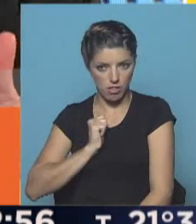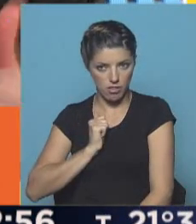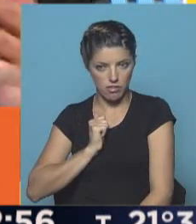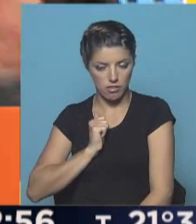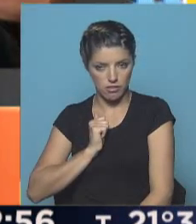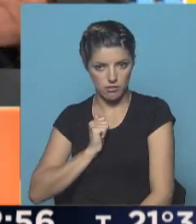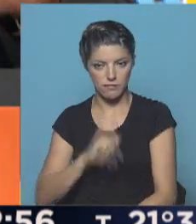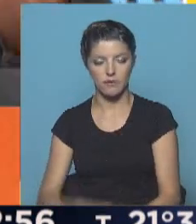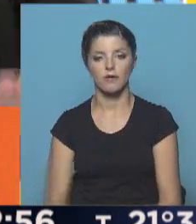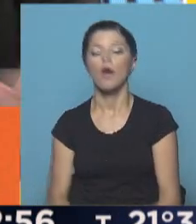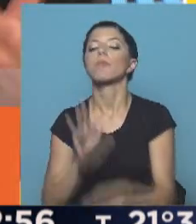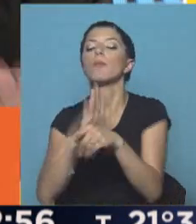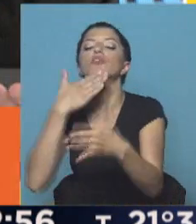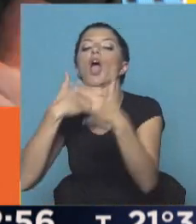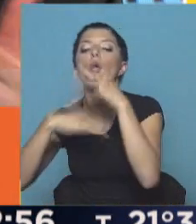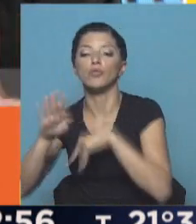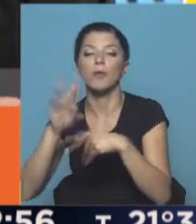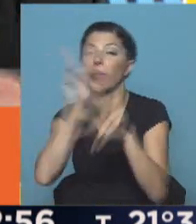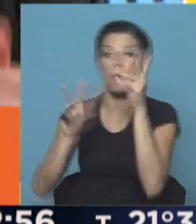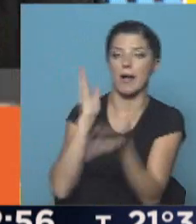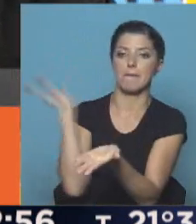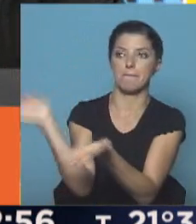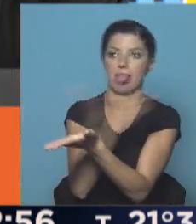argumento para tratar de voltearlo,